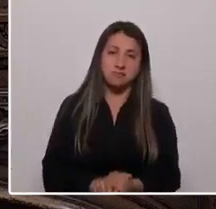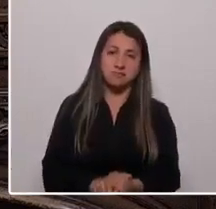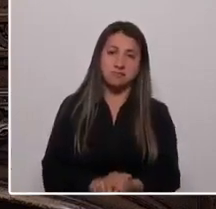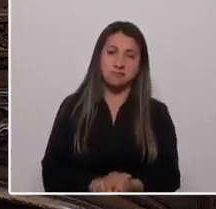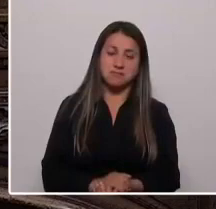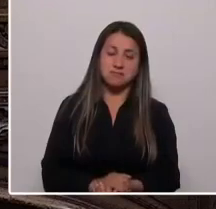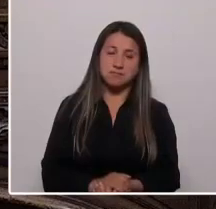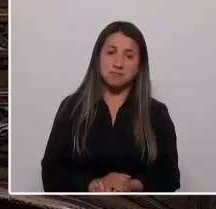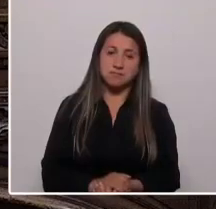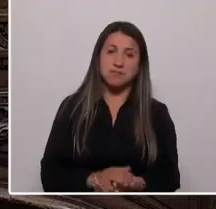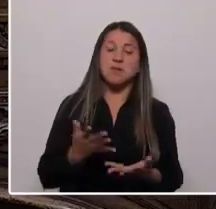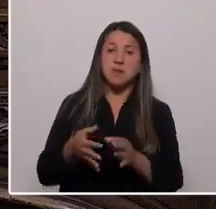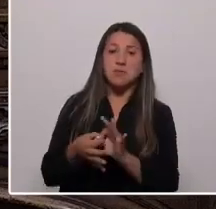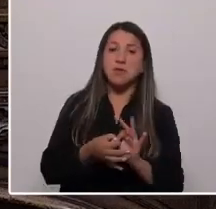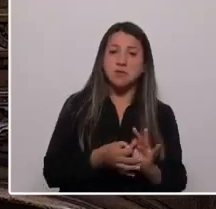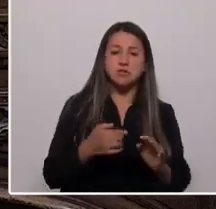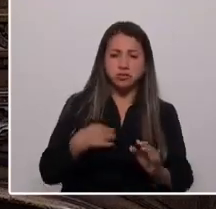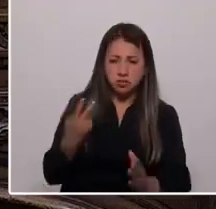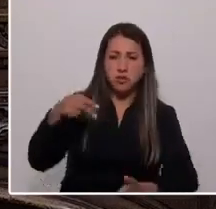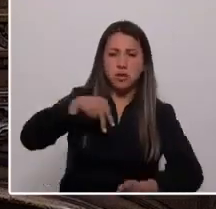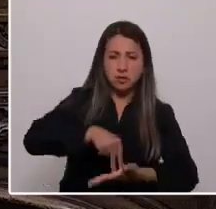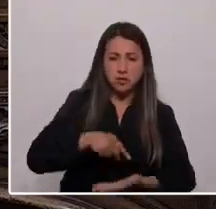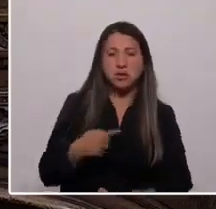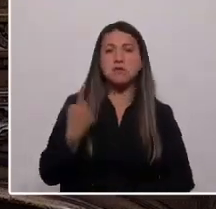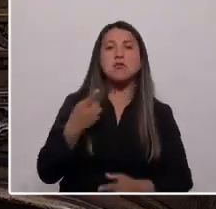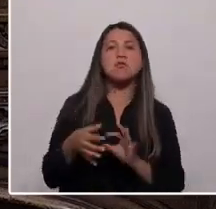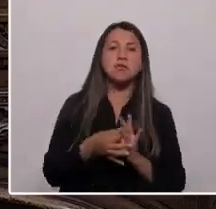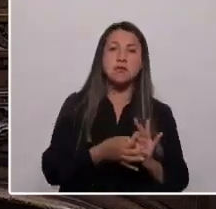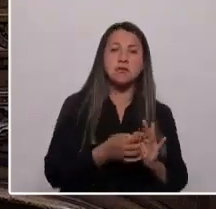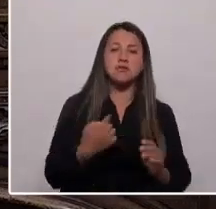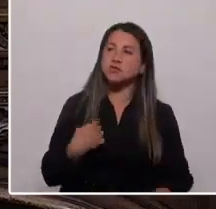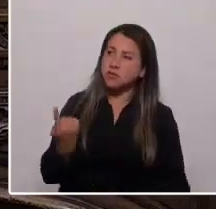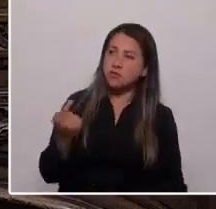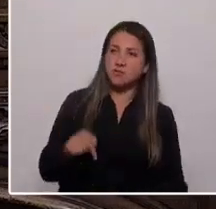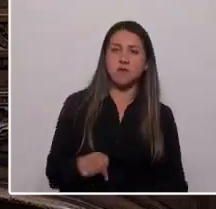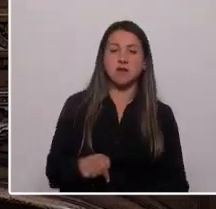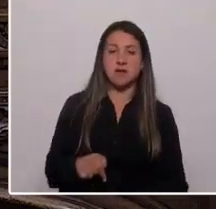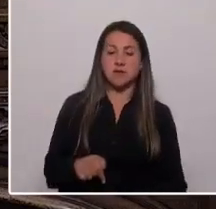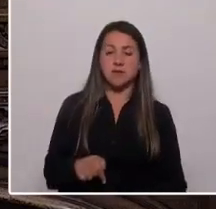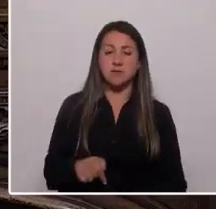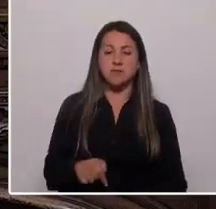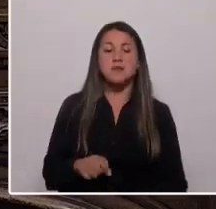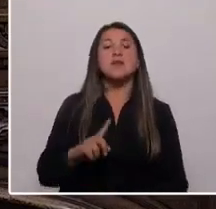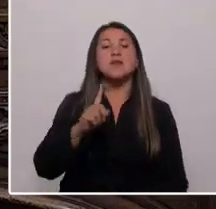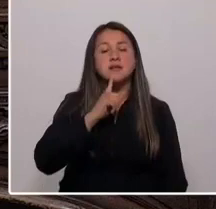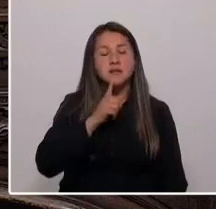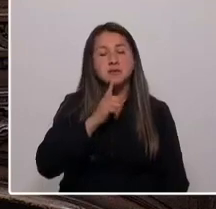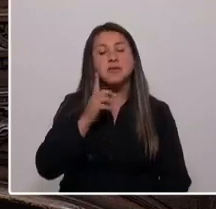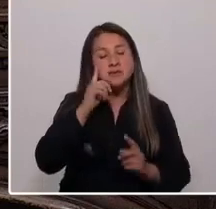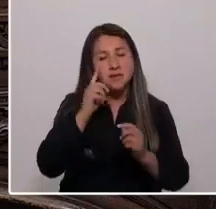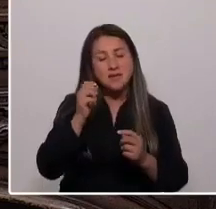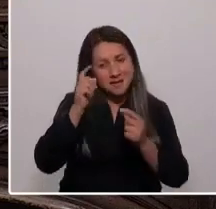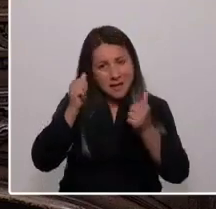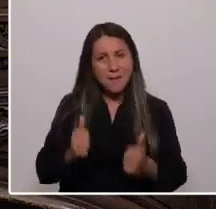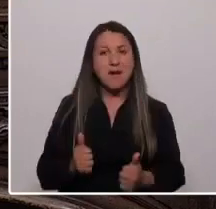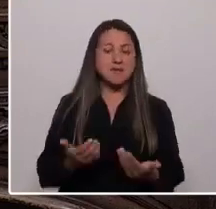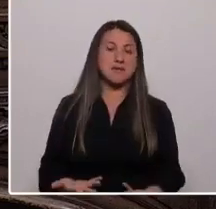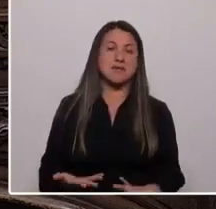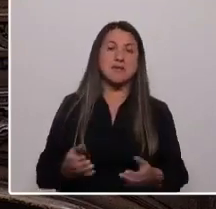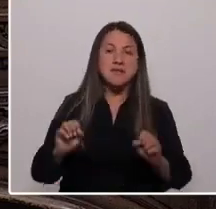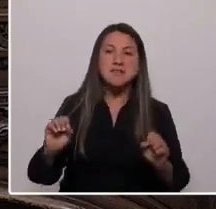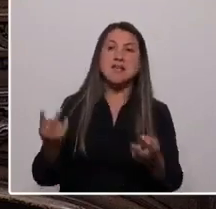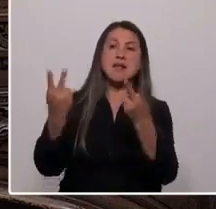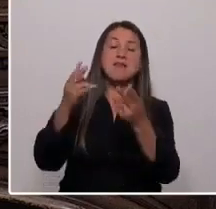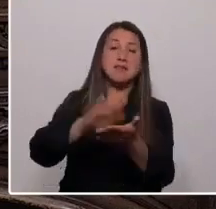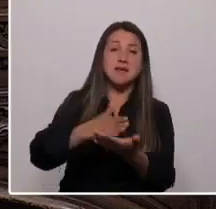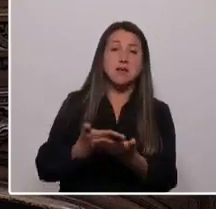por eso estoy aquí es una de mis razones tenemos que ser capaces de rescatar la salud como un derecho social